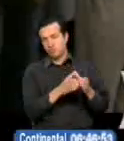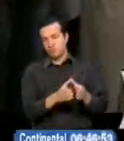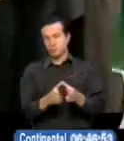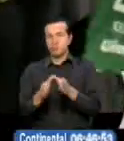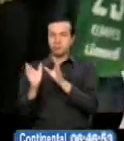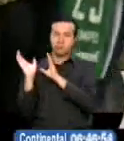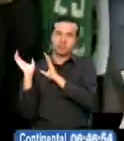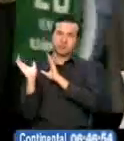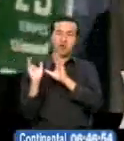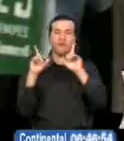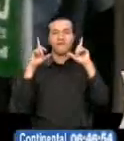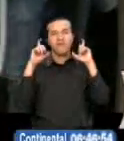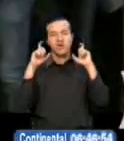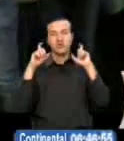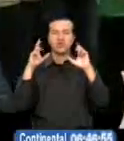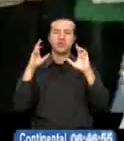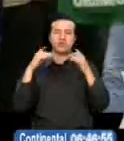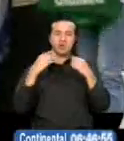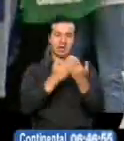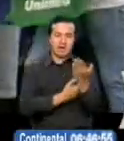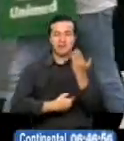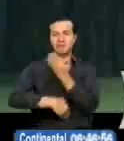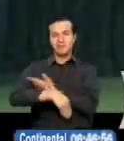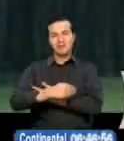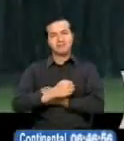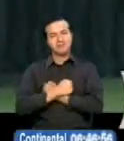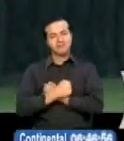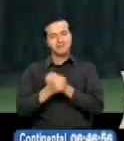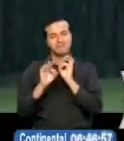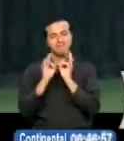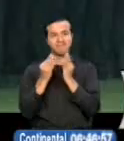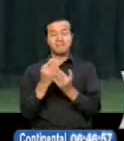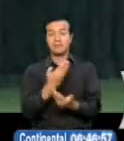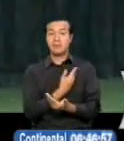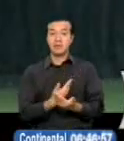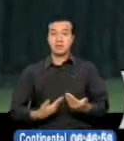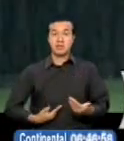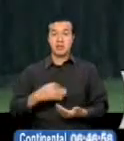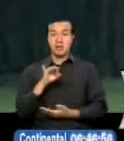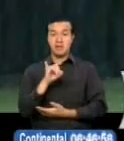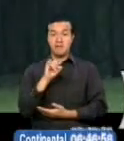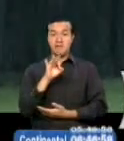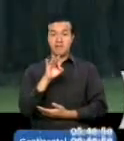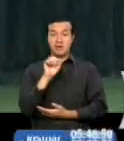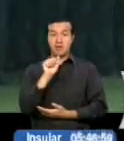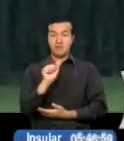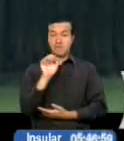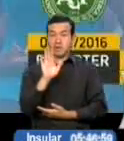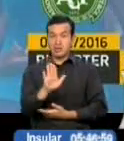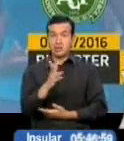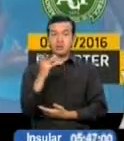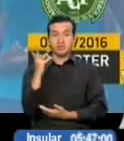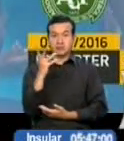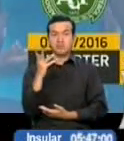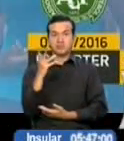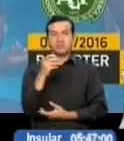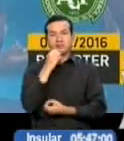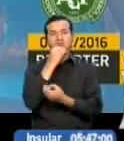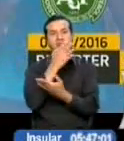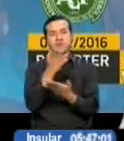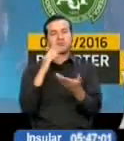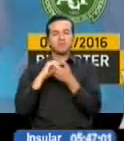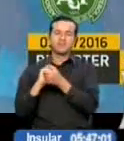quienes portaban fotos y camisetas de sus seres queridos. El presidente de la FIFA, Gianni Infantino, dio un mensaje